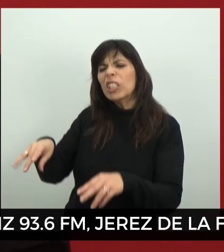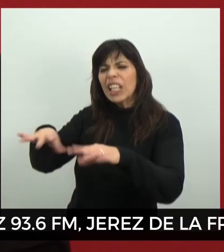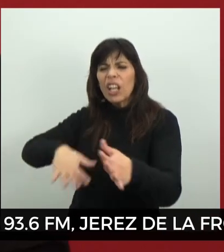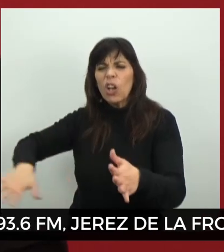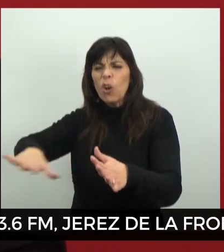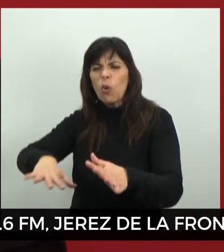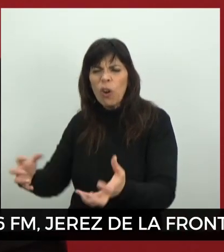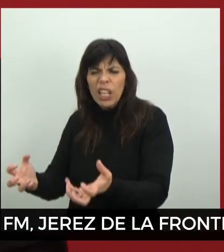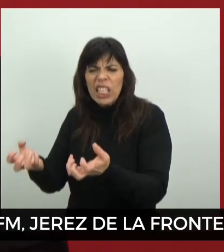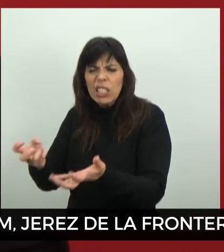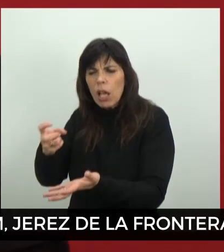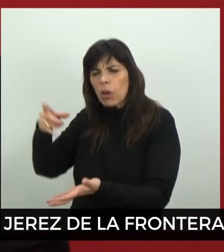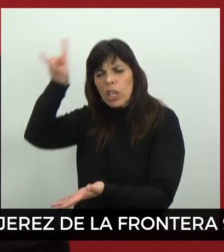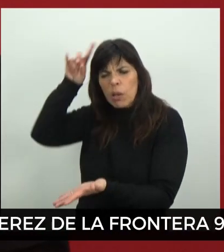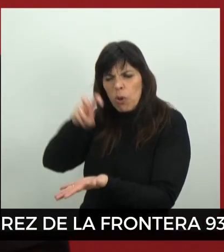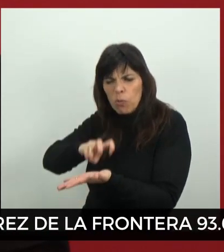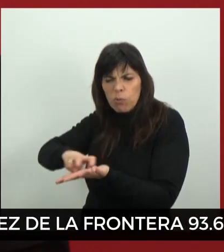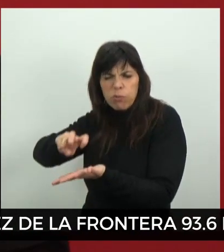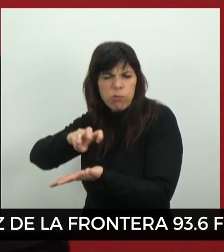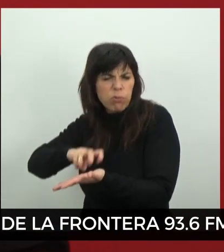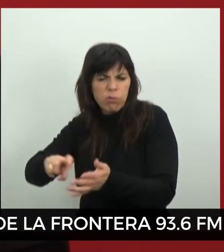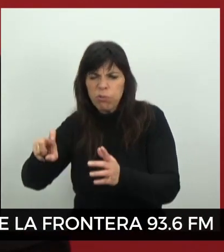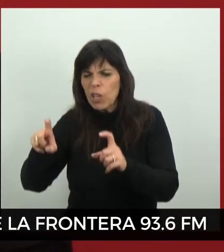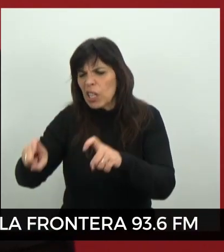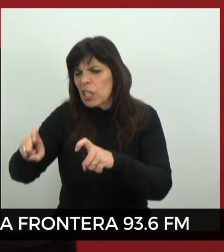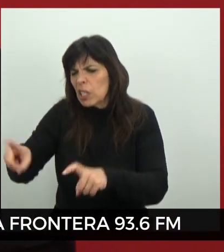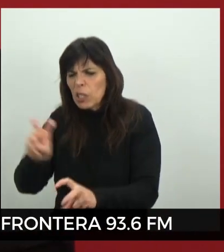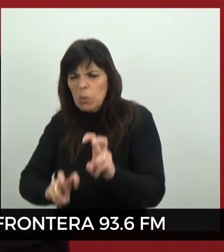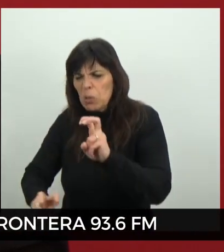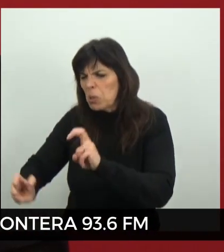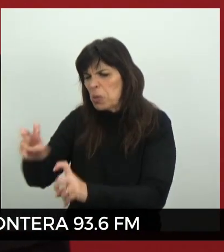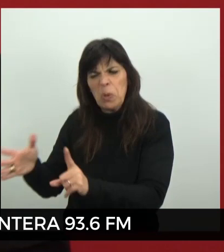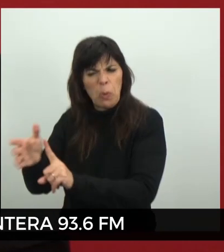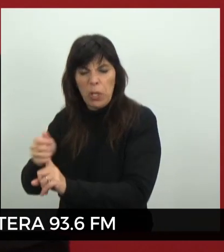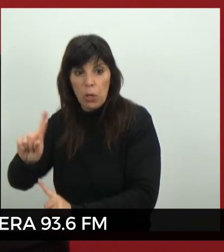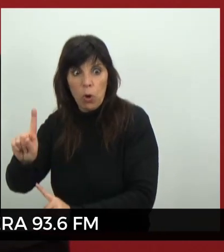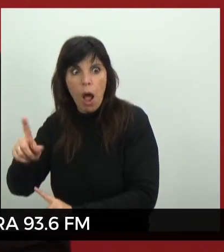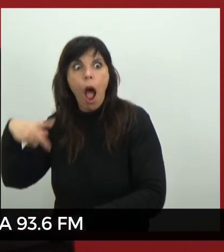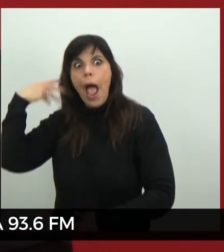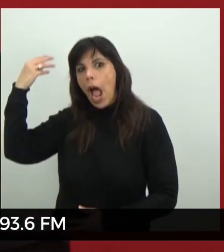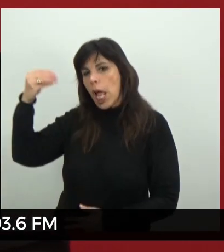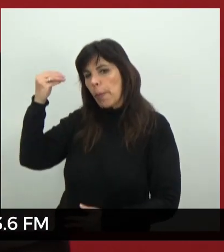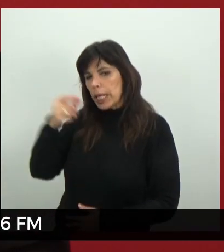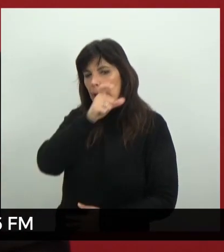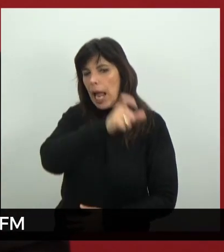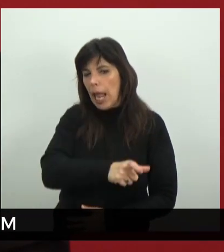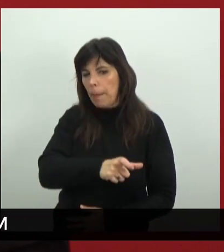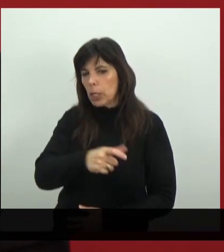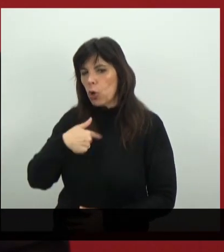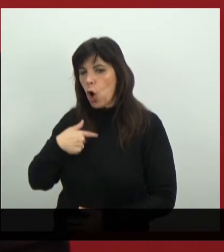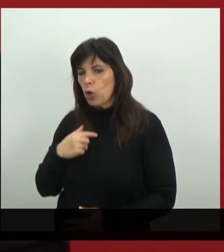secos, busca reposo y no lo halla. Y dice, regresaré a donde salí. Lo podemos leer también